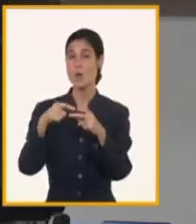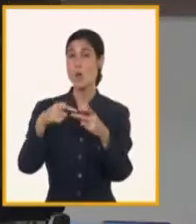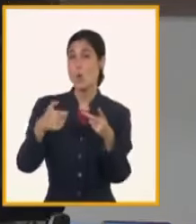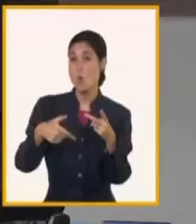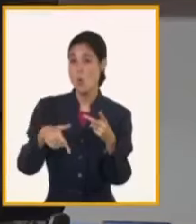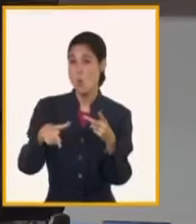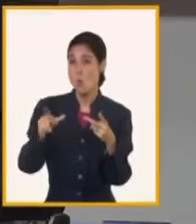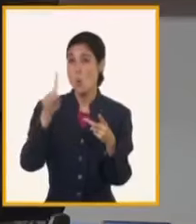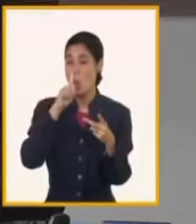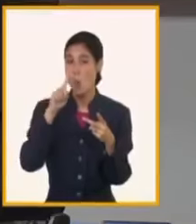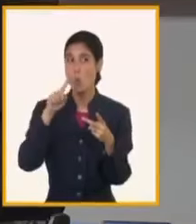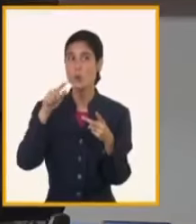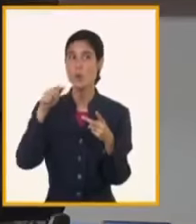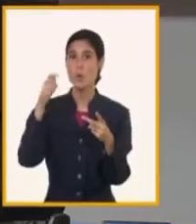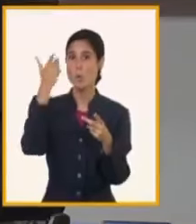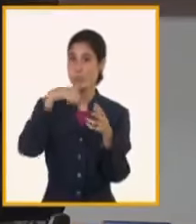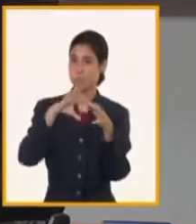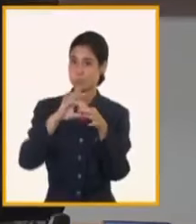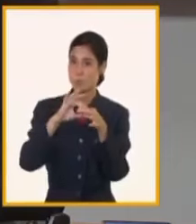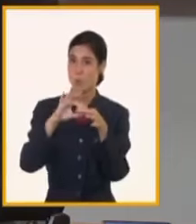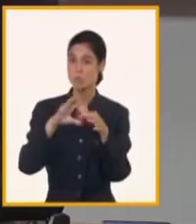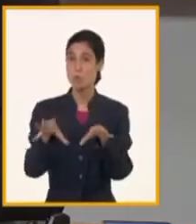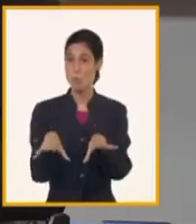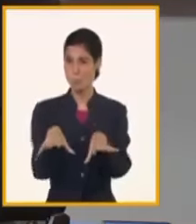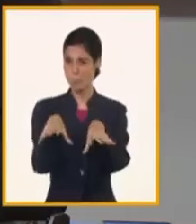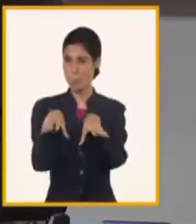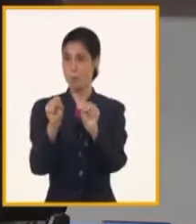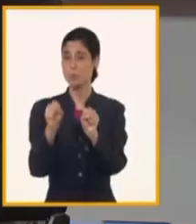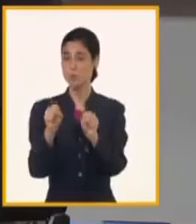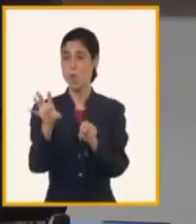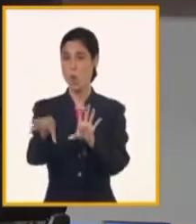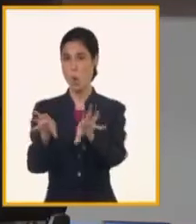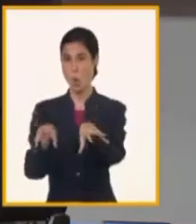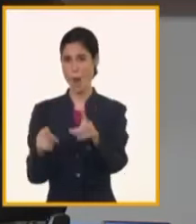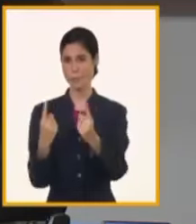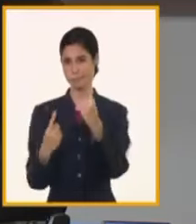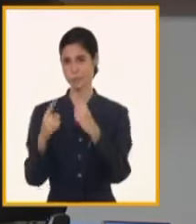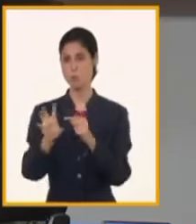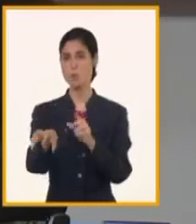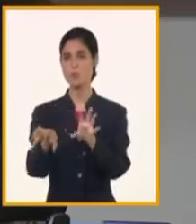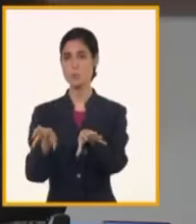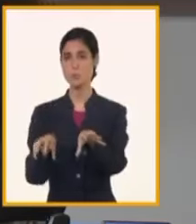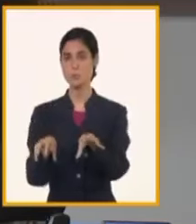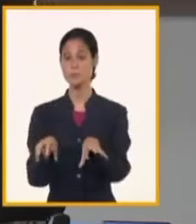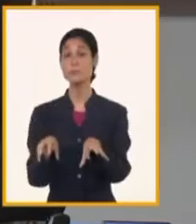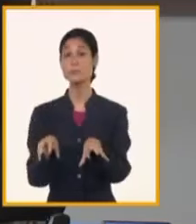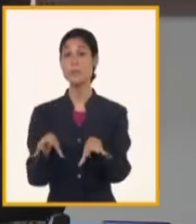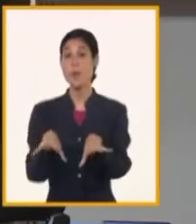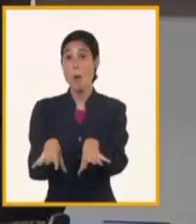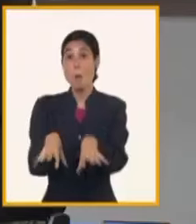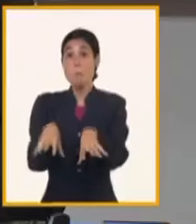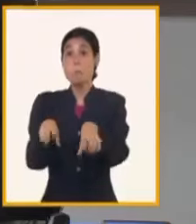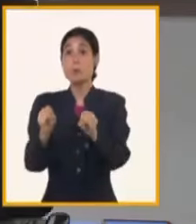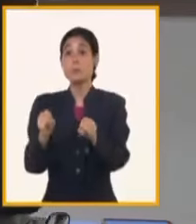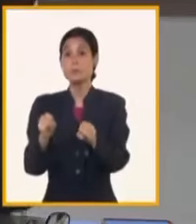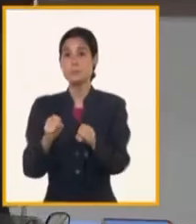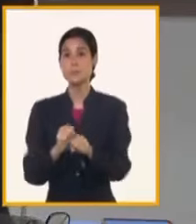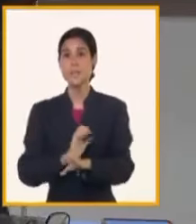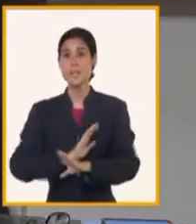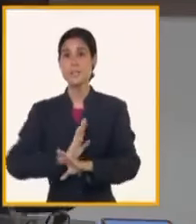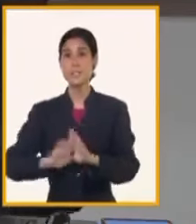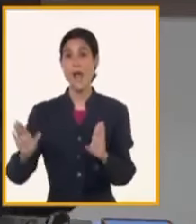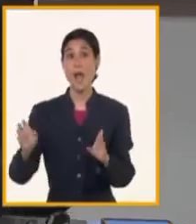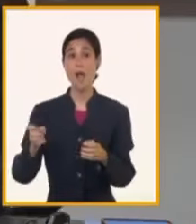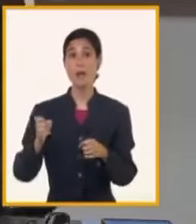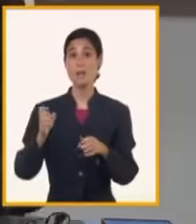días del mes de agosto eh los equipos dejan de trabajar cuando viene el servicio eléctrico los equipos